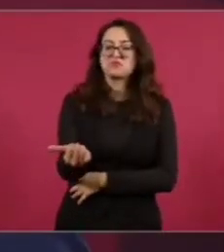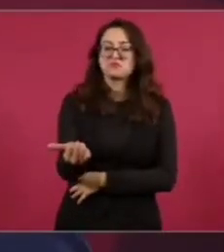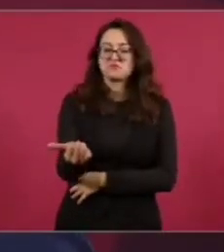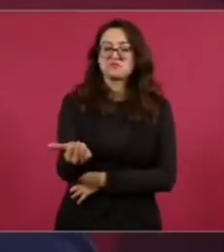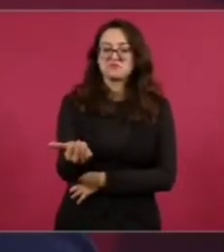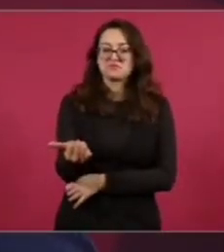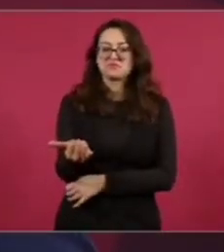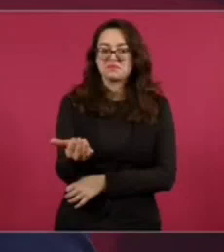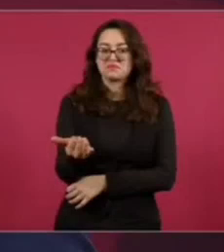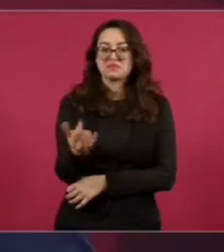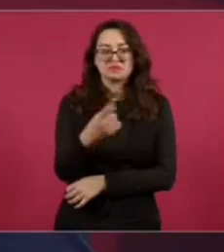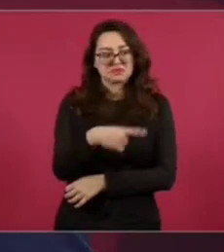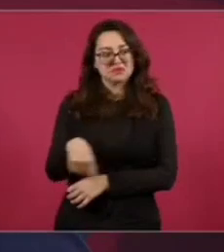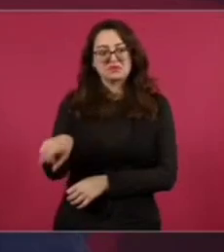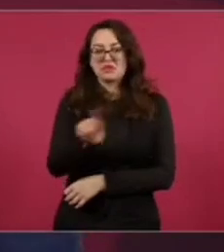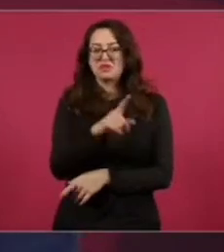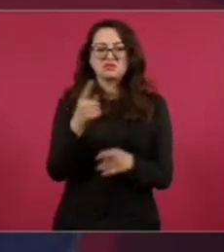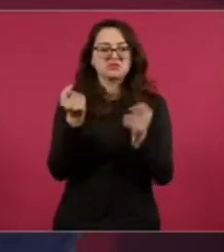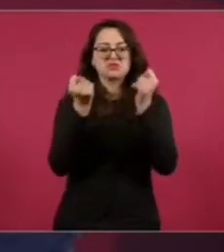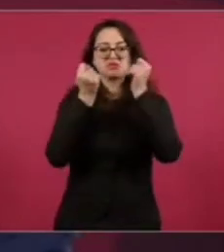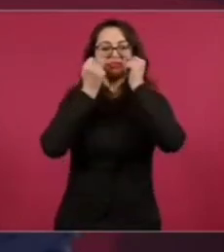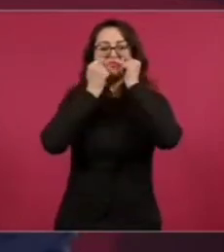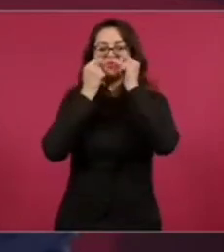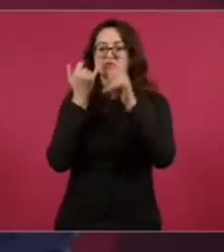sea, los más tenaces